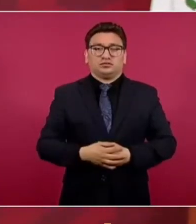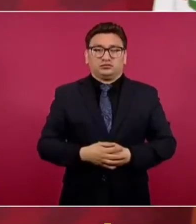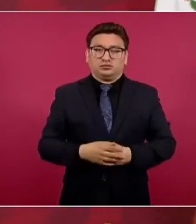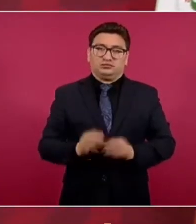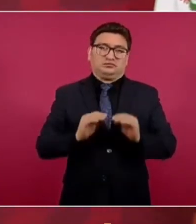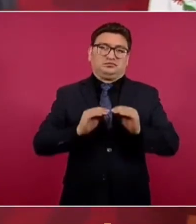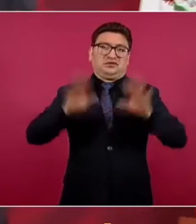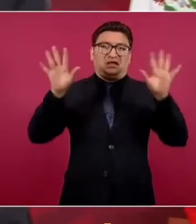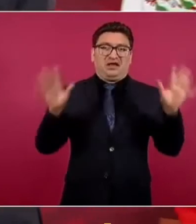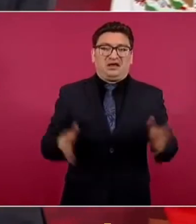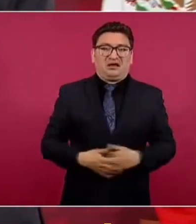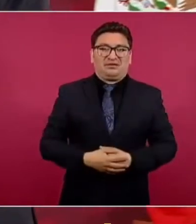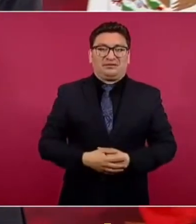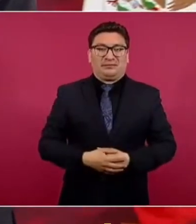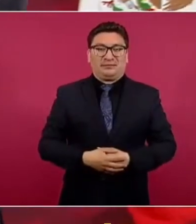Claro,